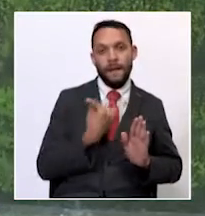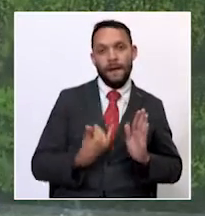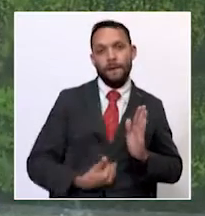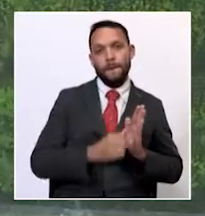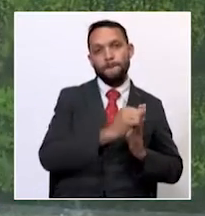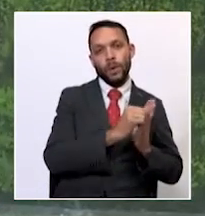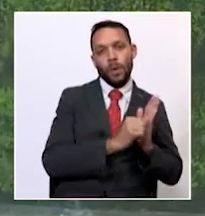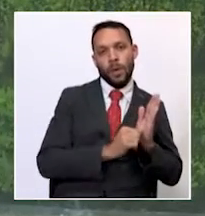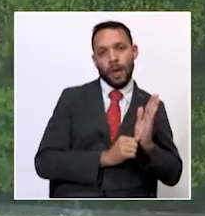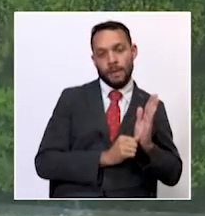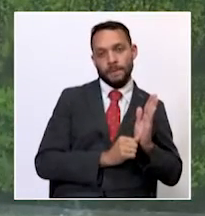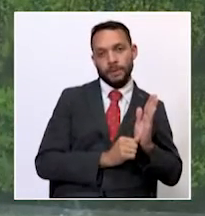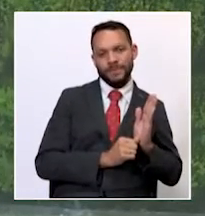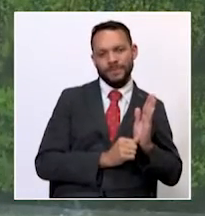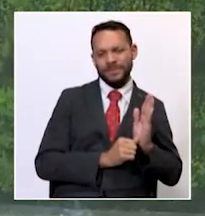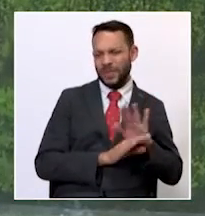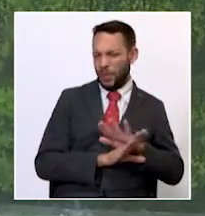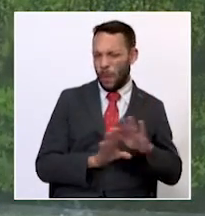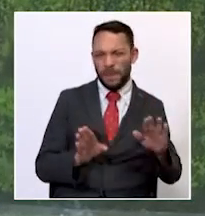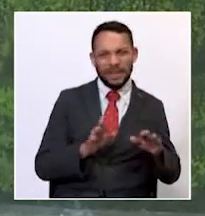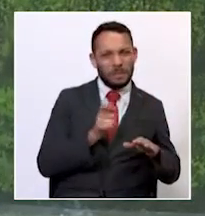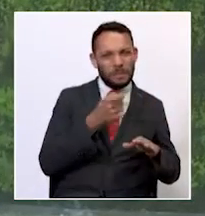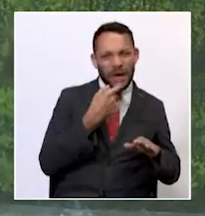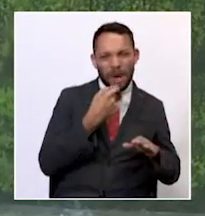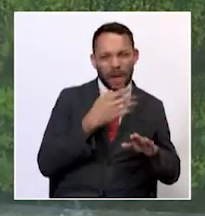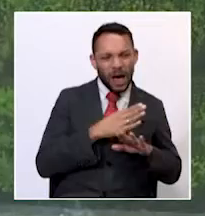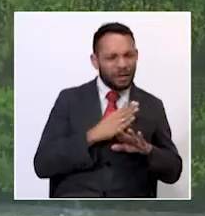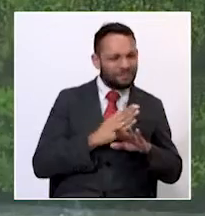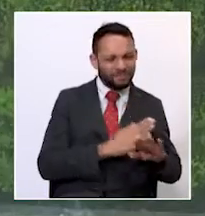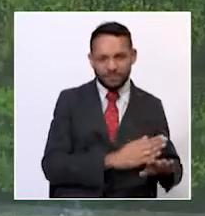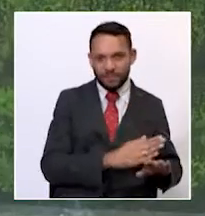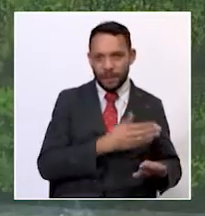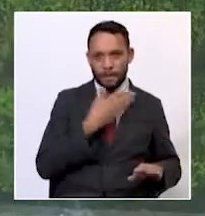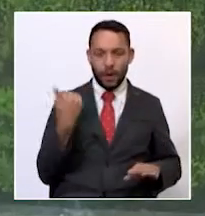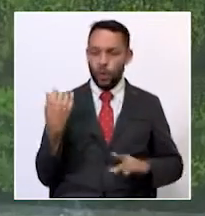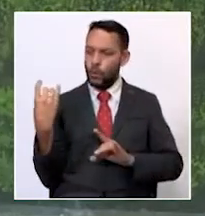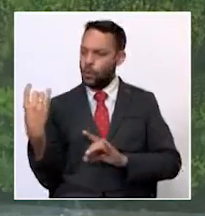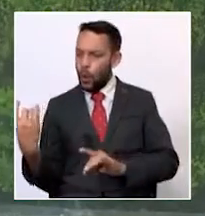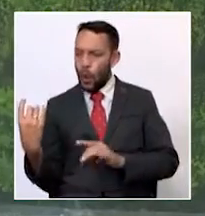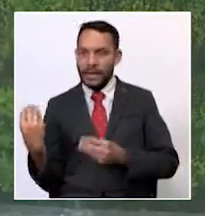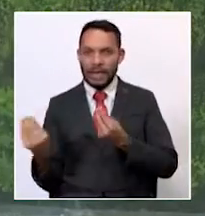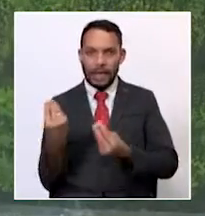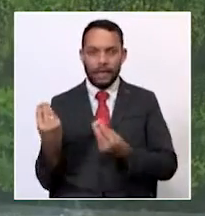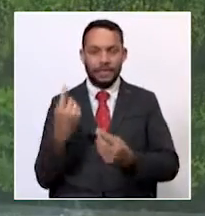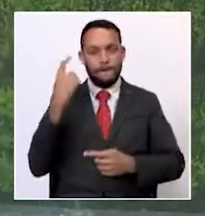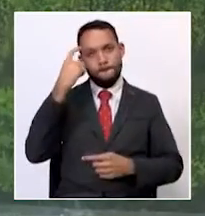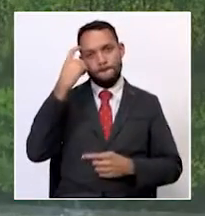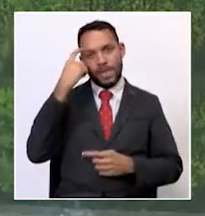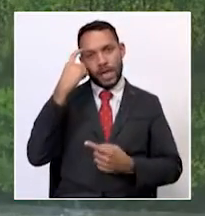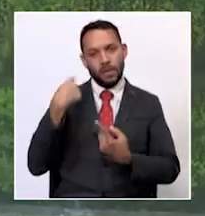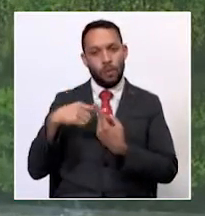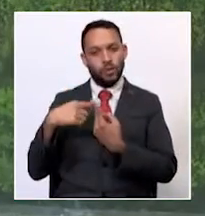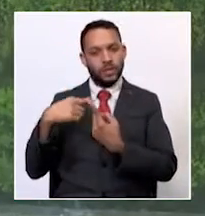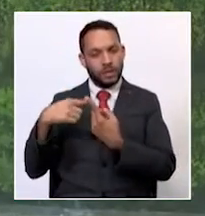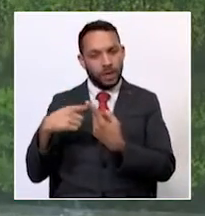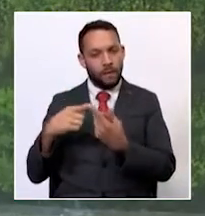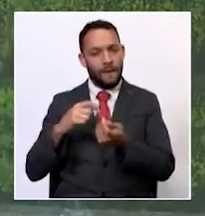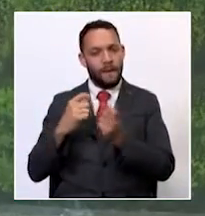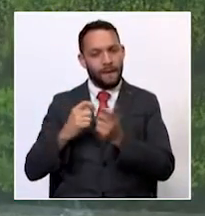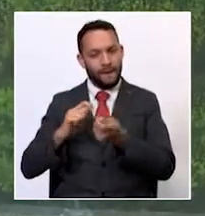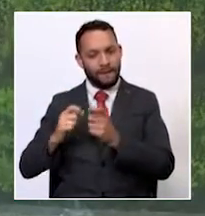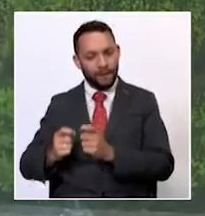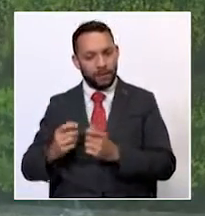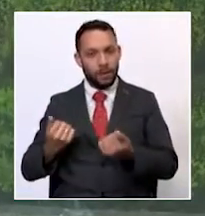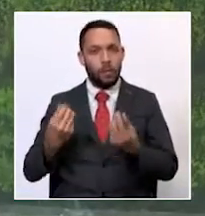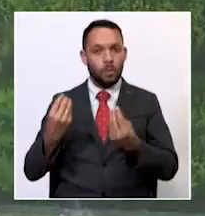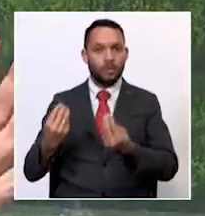de desmedicalización del dolor. ¿Y por qué? Porque la principal causa de